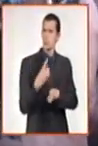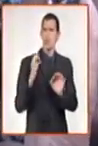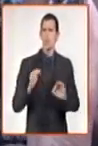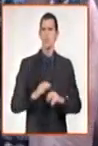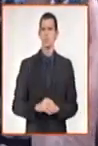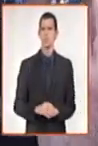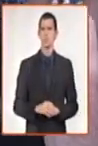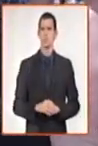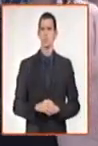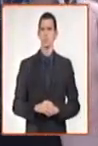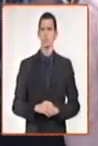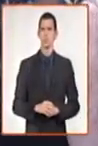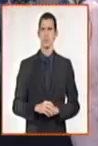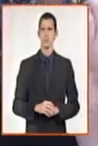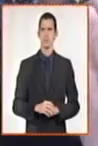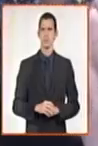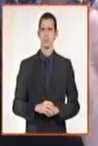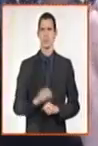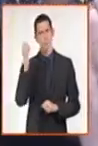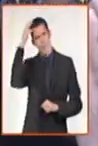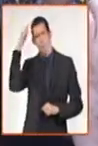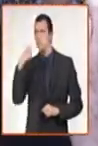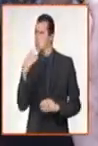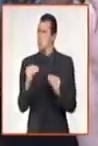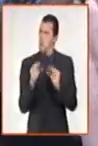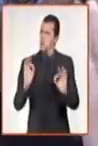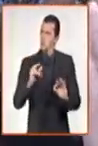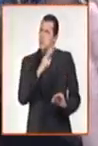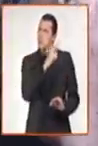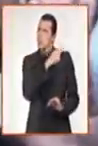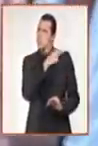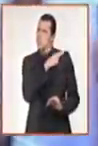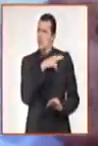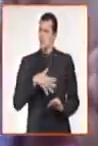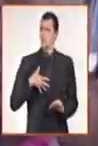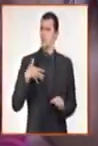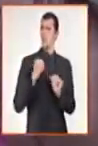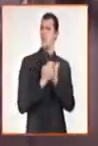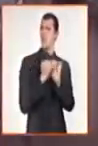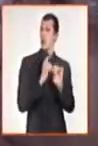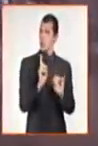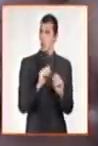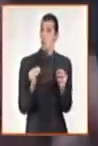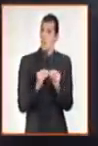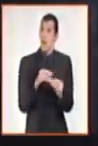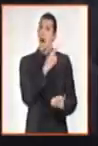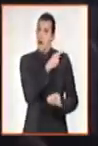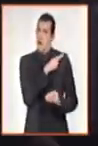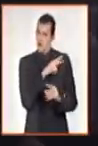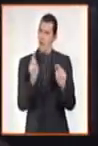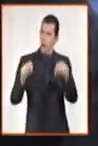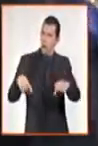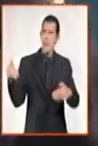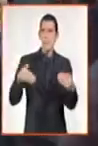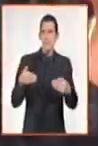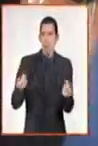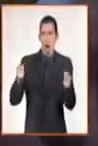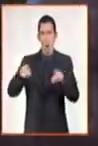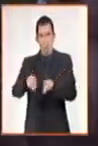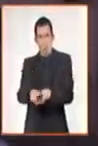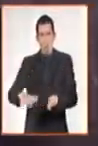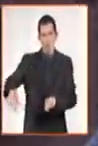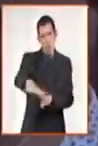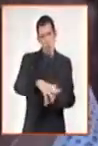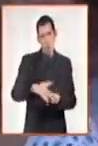que trabajar los cubanos, ayudándonos unos a los otros. Yo quería apoyar lo que dice la compañera, pero también quiero decirle